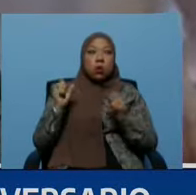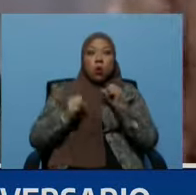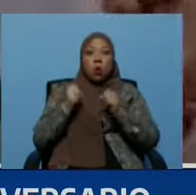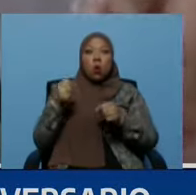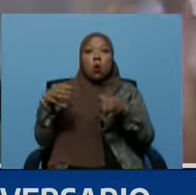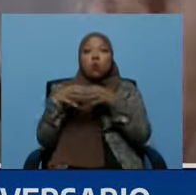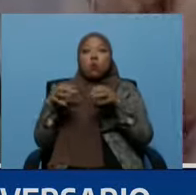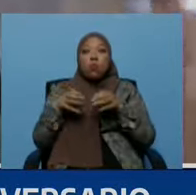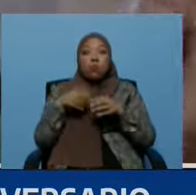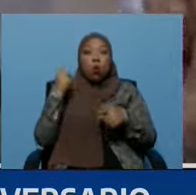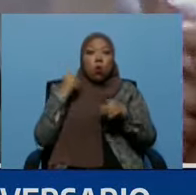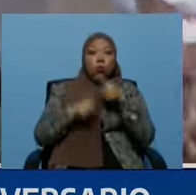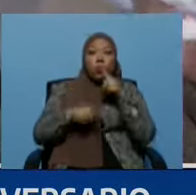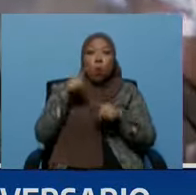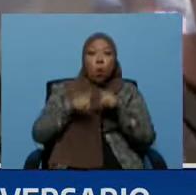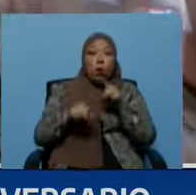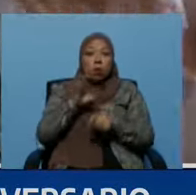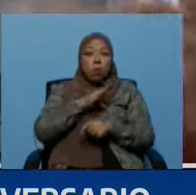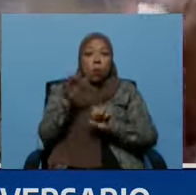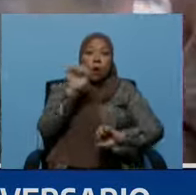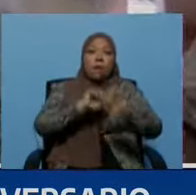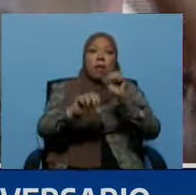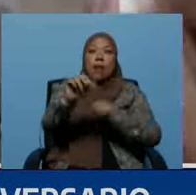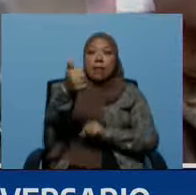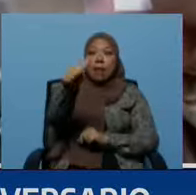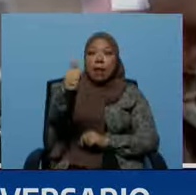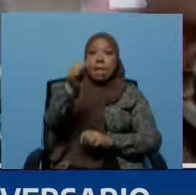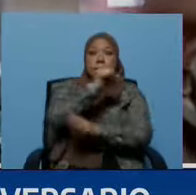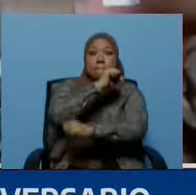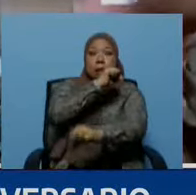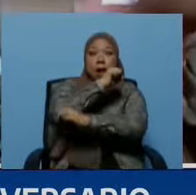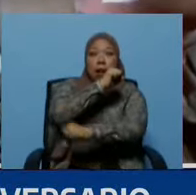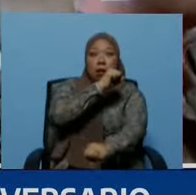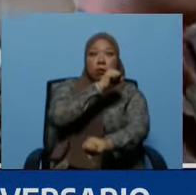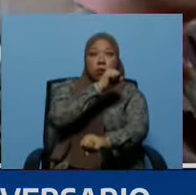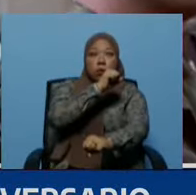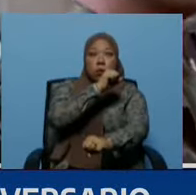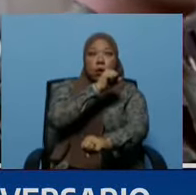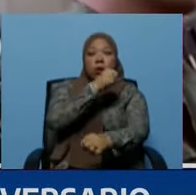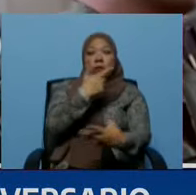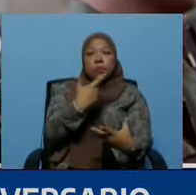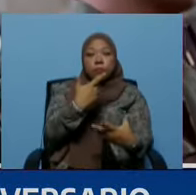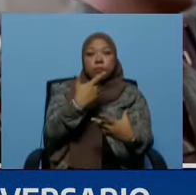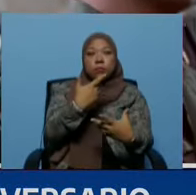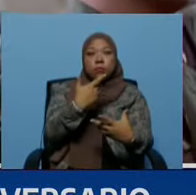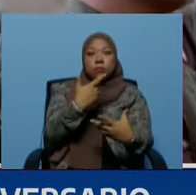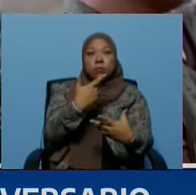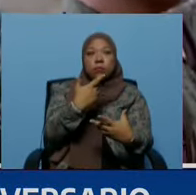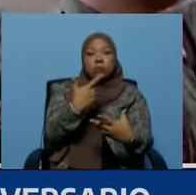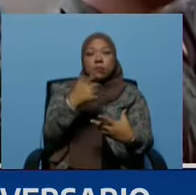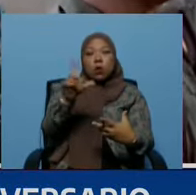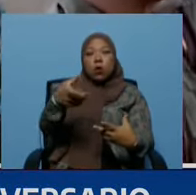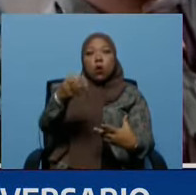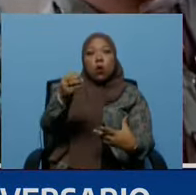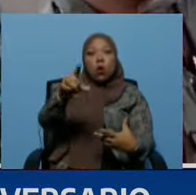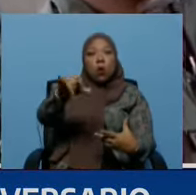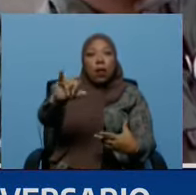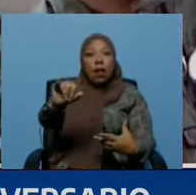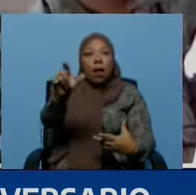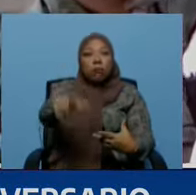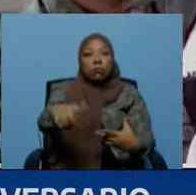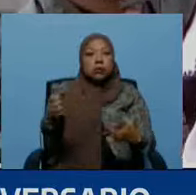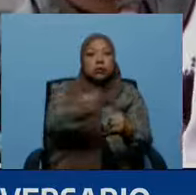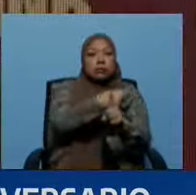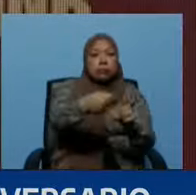sus equipos y se enfrentó a los 10. David contra Goliat, en este caso el Goliat del crimen, y